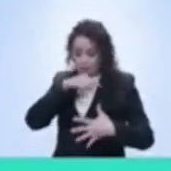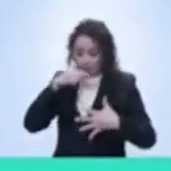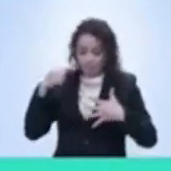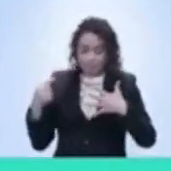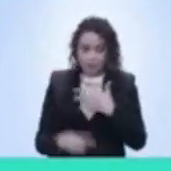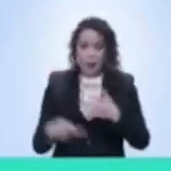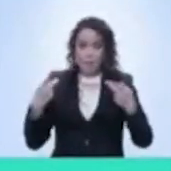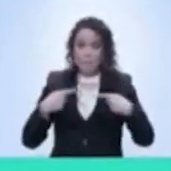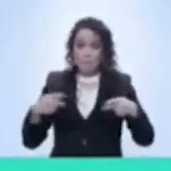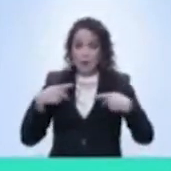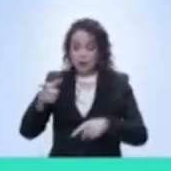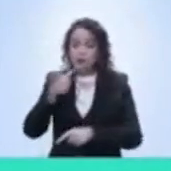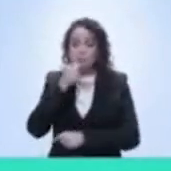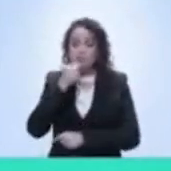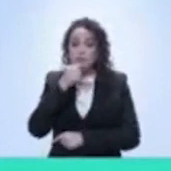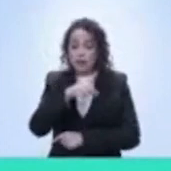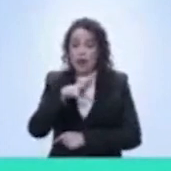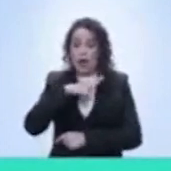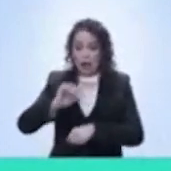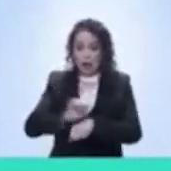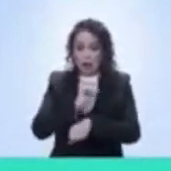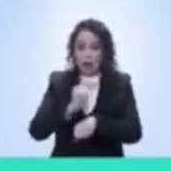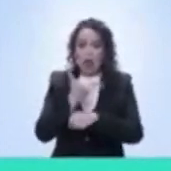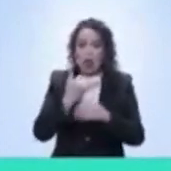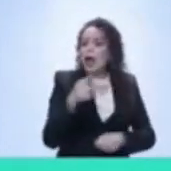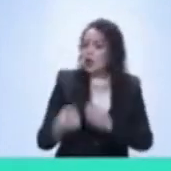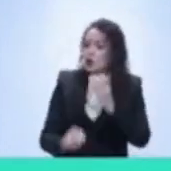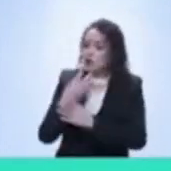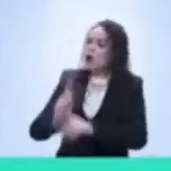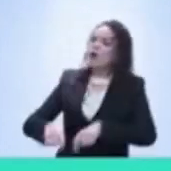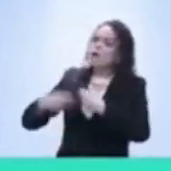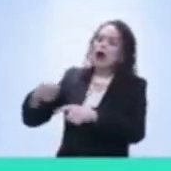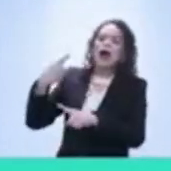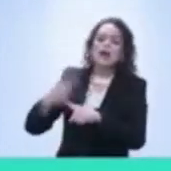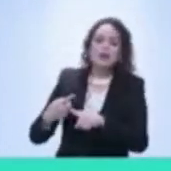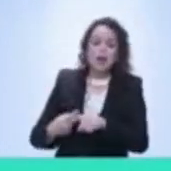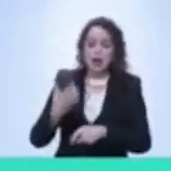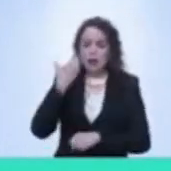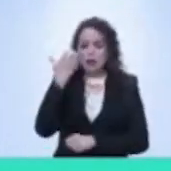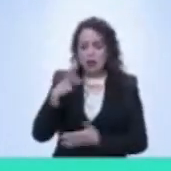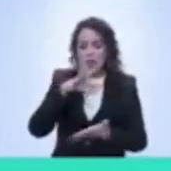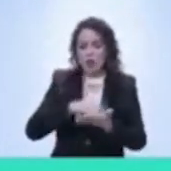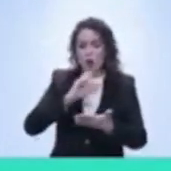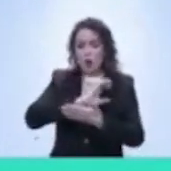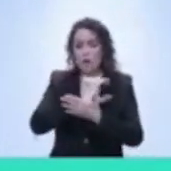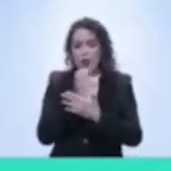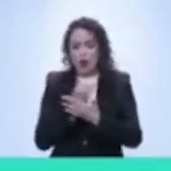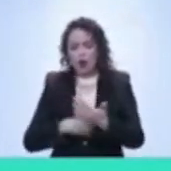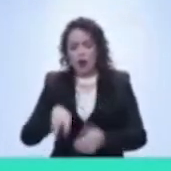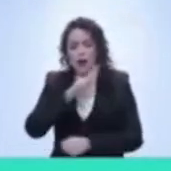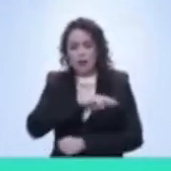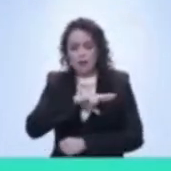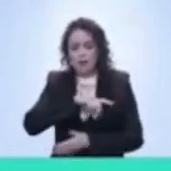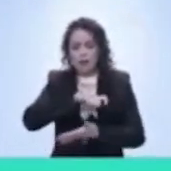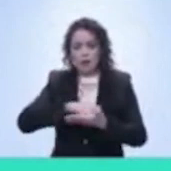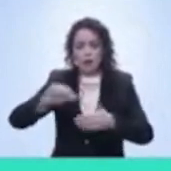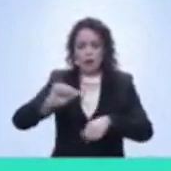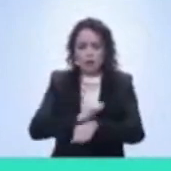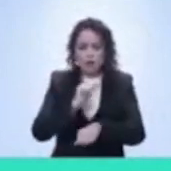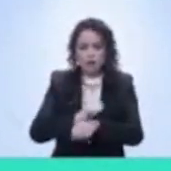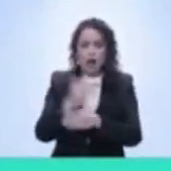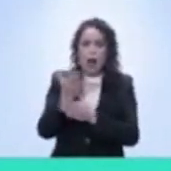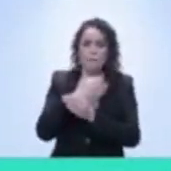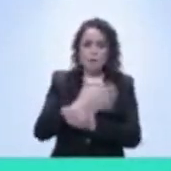esas unidades y que y que nuevas unidades se les asignaron copia de los contactos por venta o compra de patrullas carros camiones ambulancias